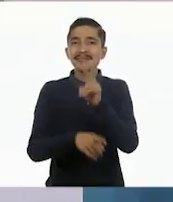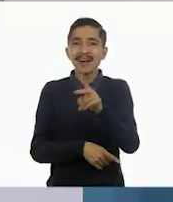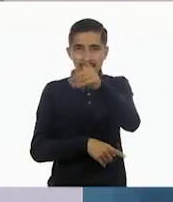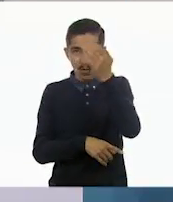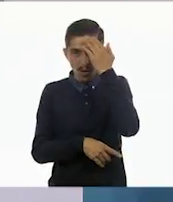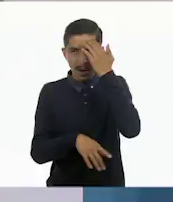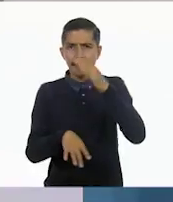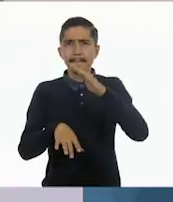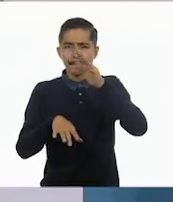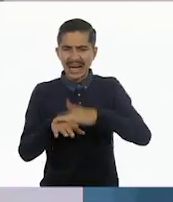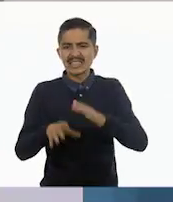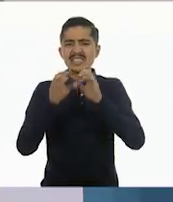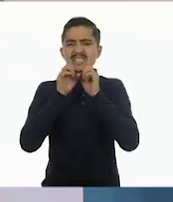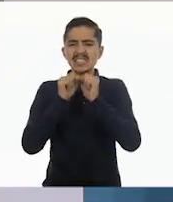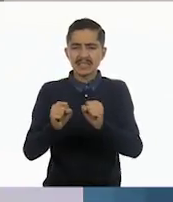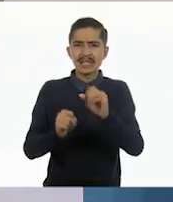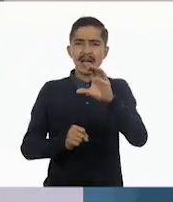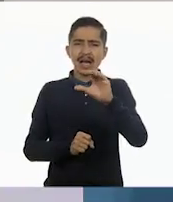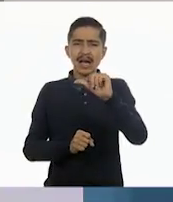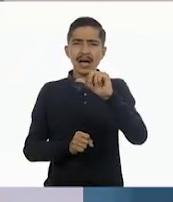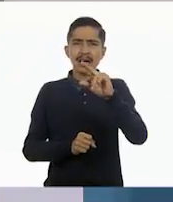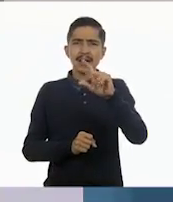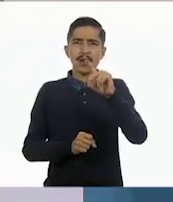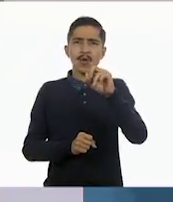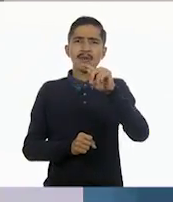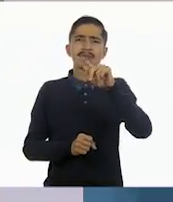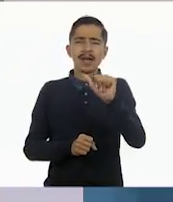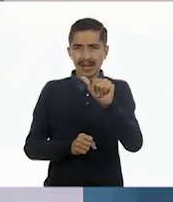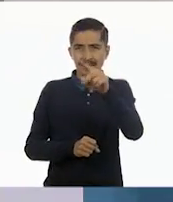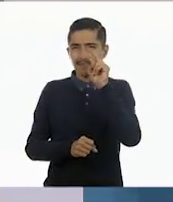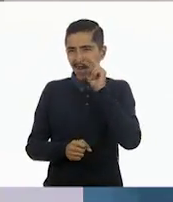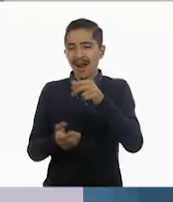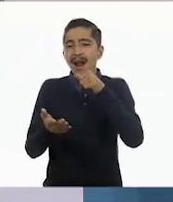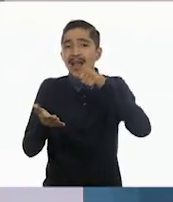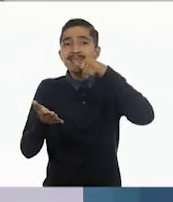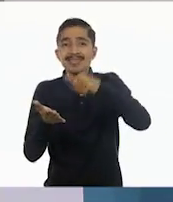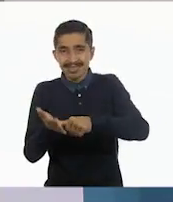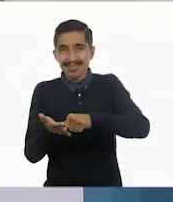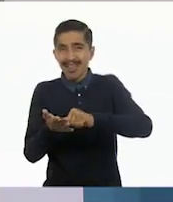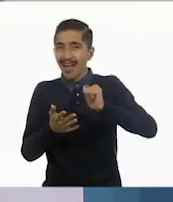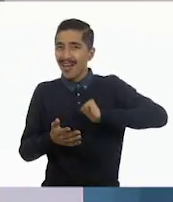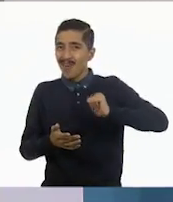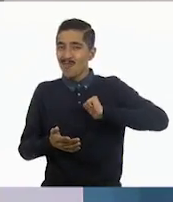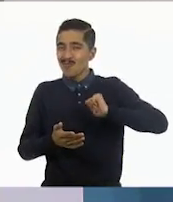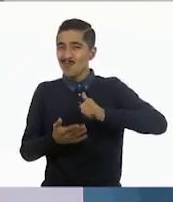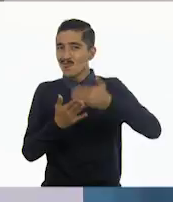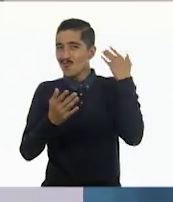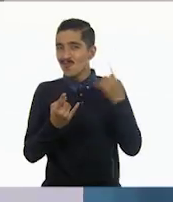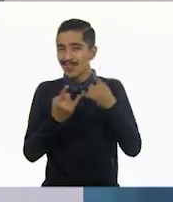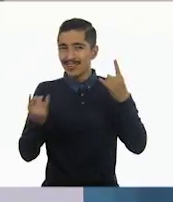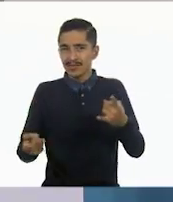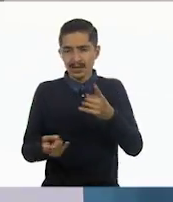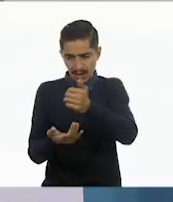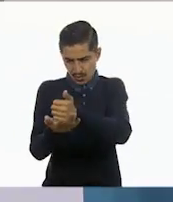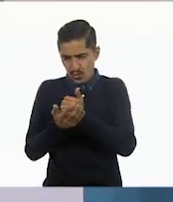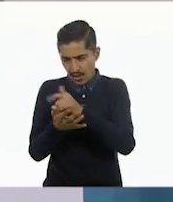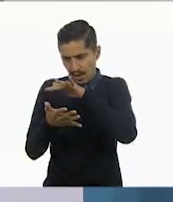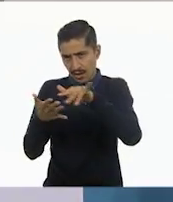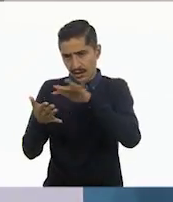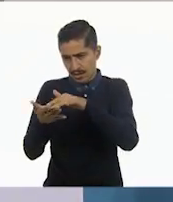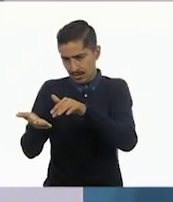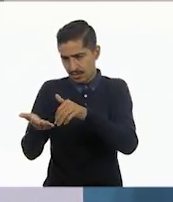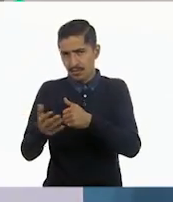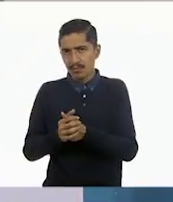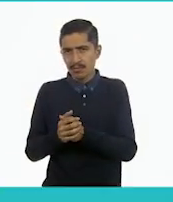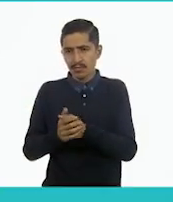conocer un poco más sobre Maximiliano y Carlota, leemos algunas de las cartas que se enviaron en aquella época? Ton, ¿me ayudas a leerla? ¡Ay,